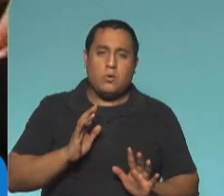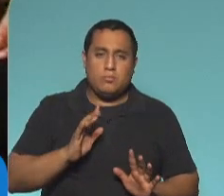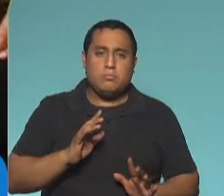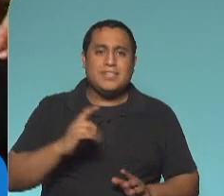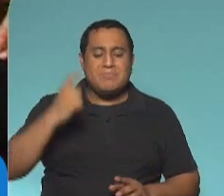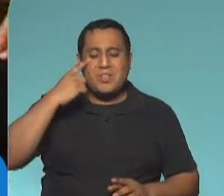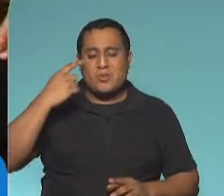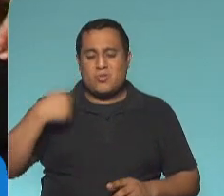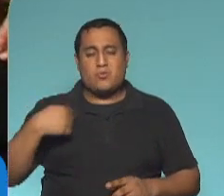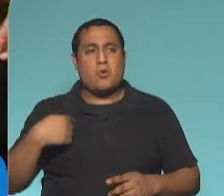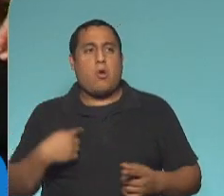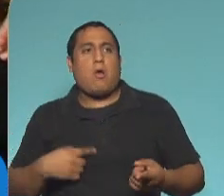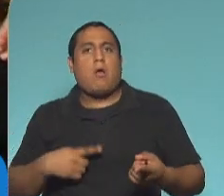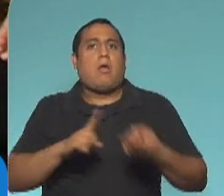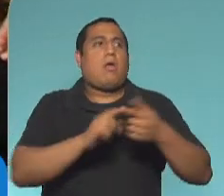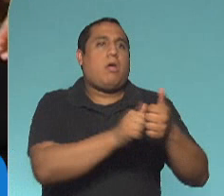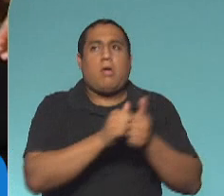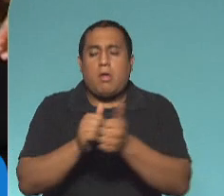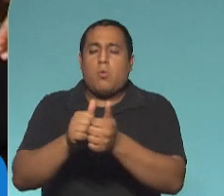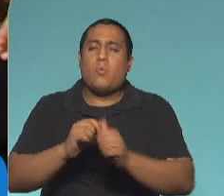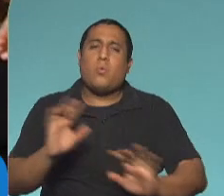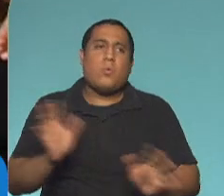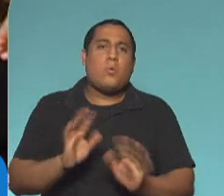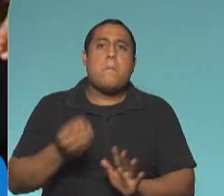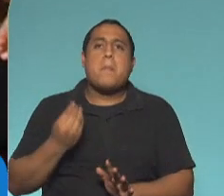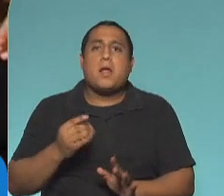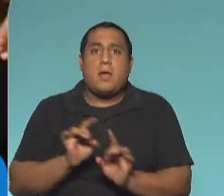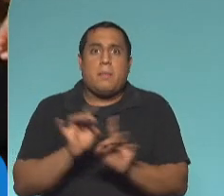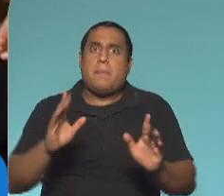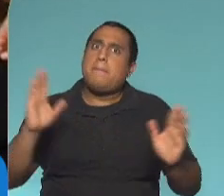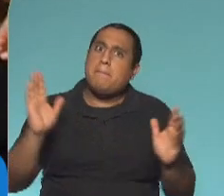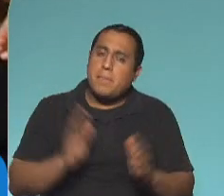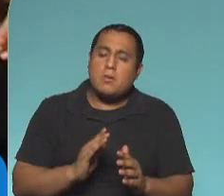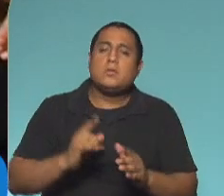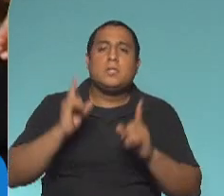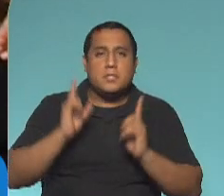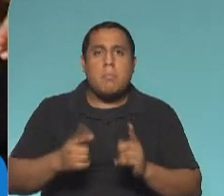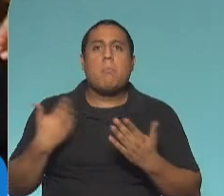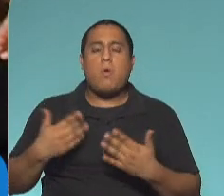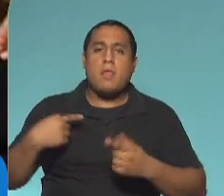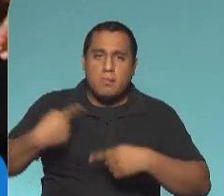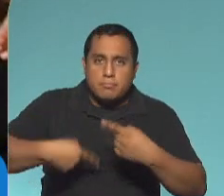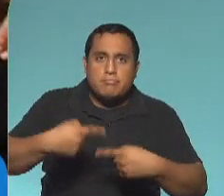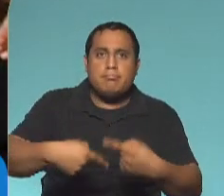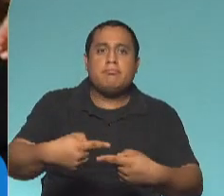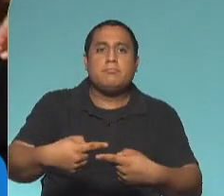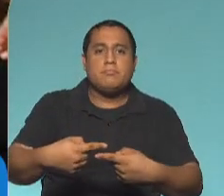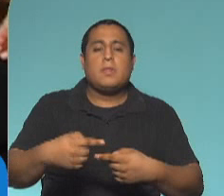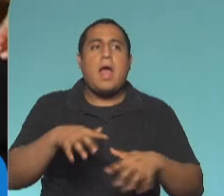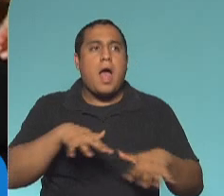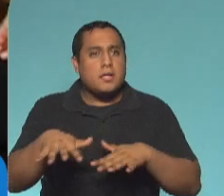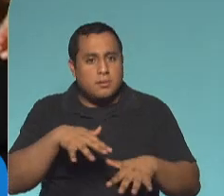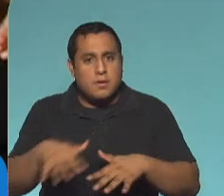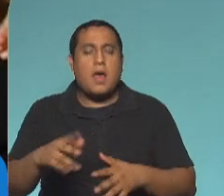en no ser contacto estrecho de ninguna otra persona para minimizar la transmisión, y que podamos seguir generando